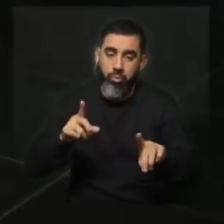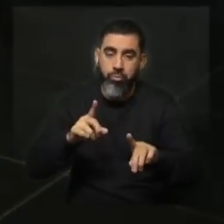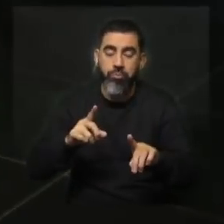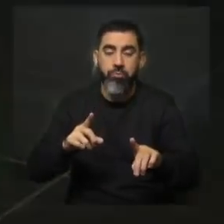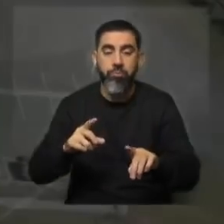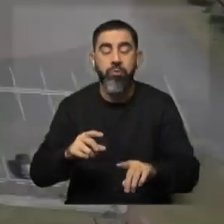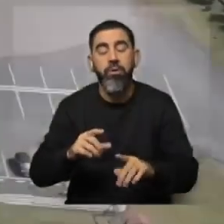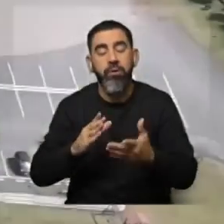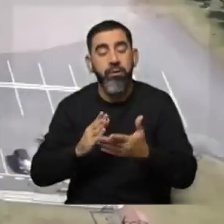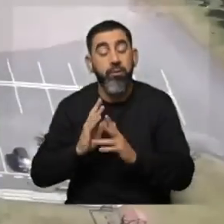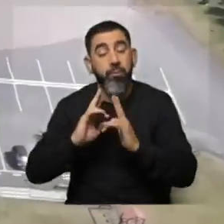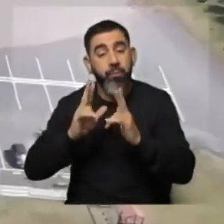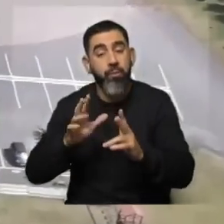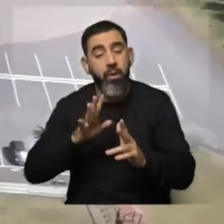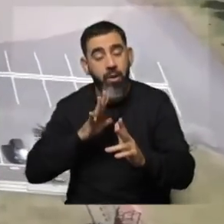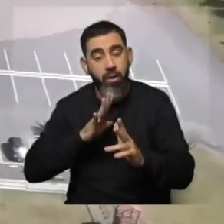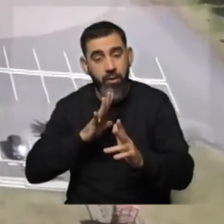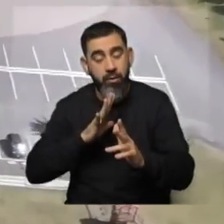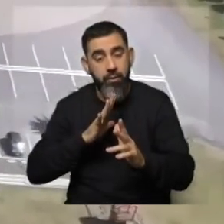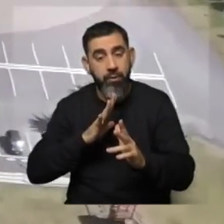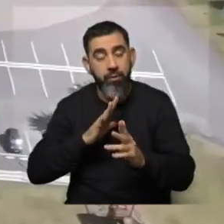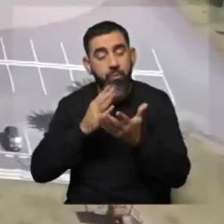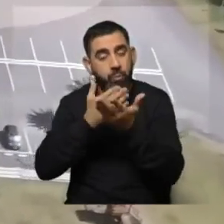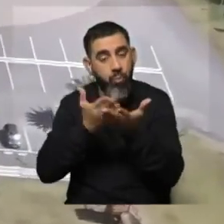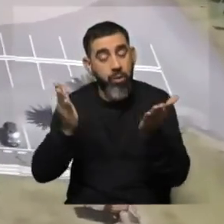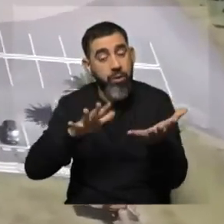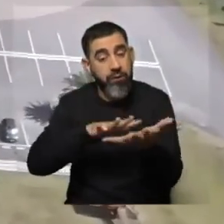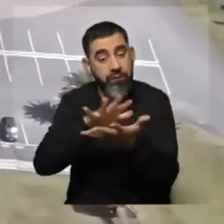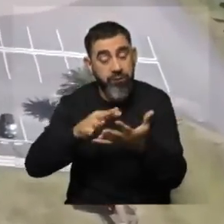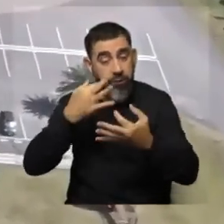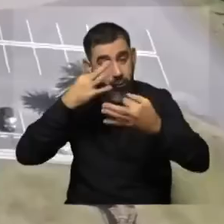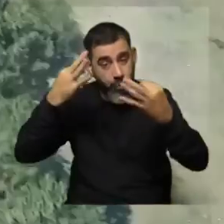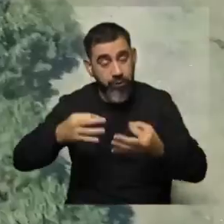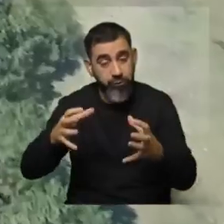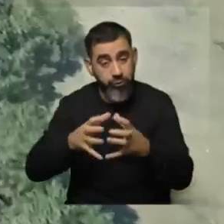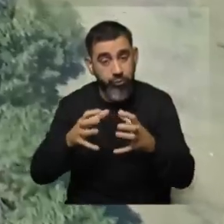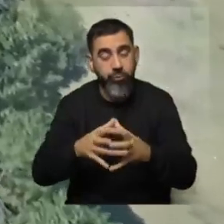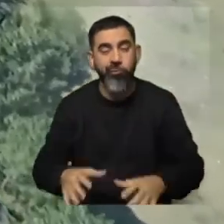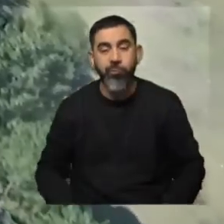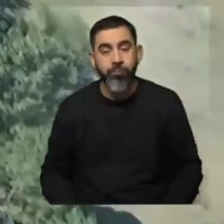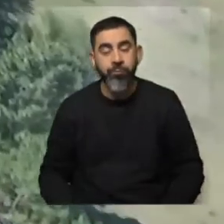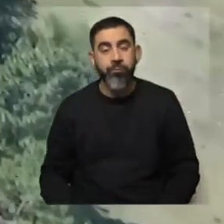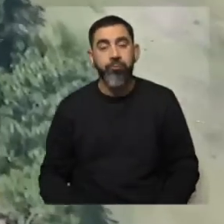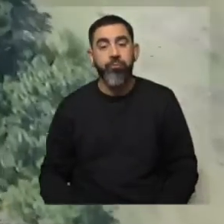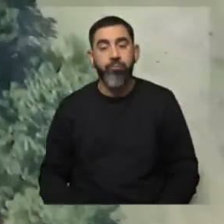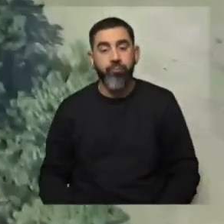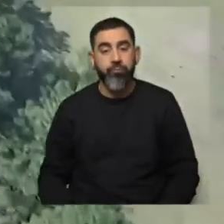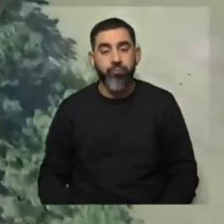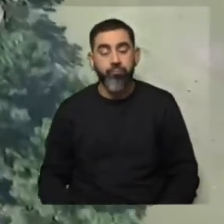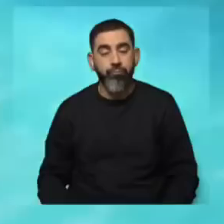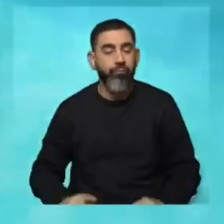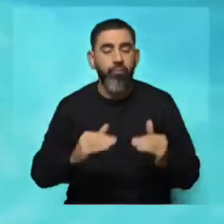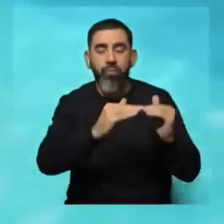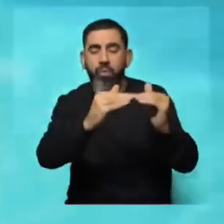puntuaciones Como siempre digo trato trato de siempre Mostrar la realidad digamos desde el sector en los distintos puntos pero eso no es